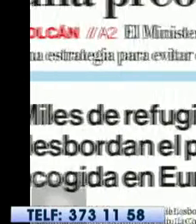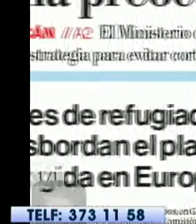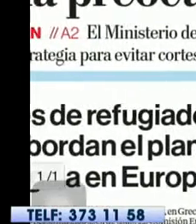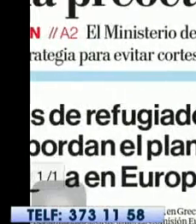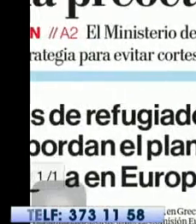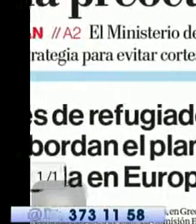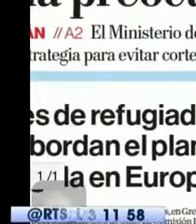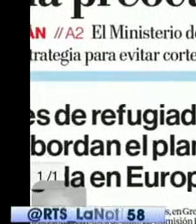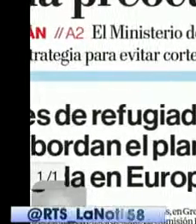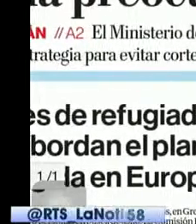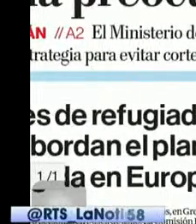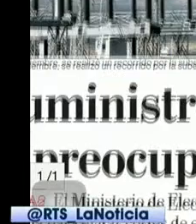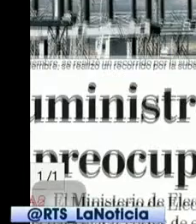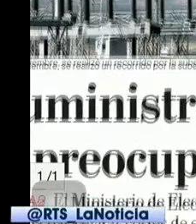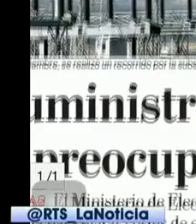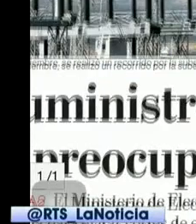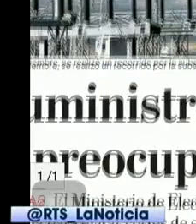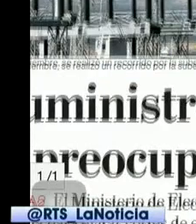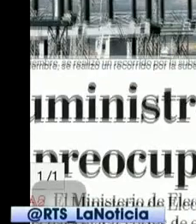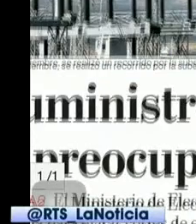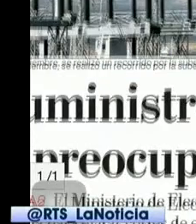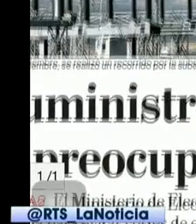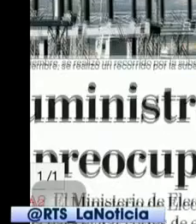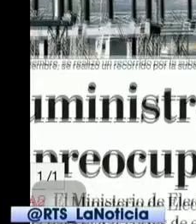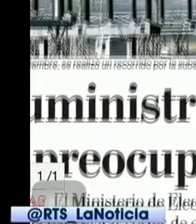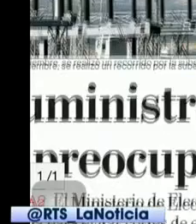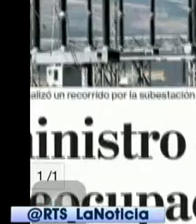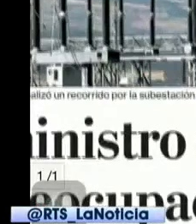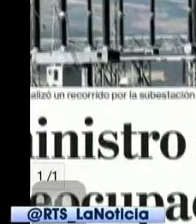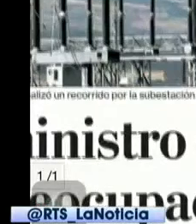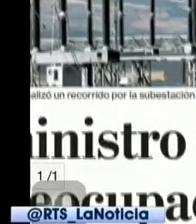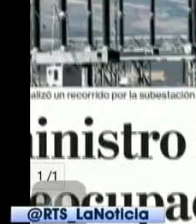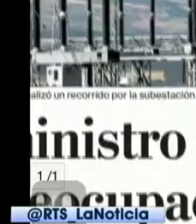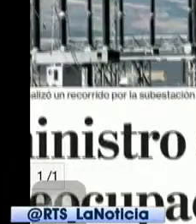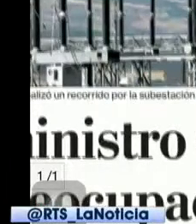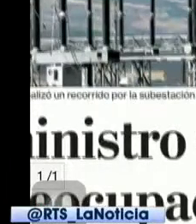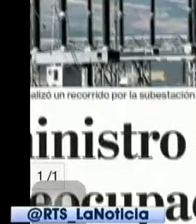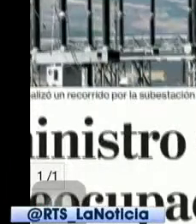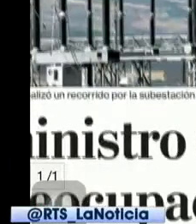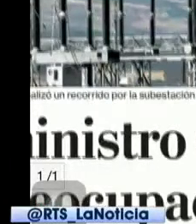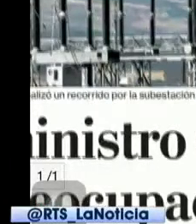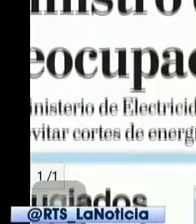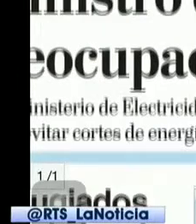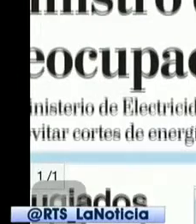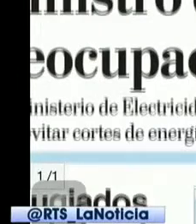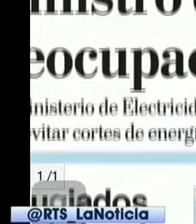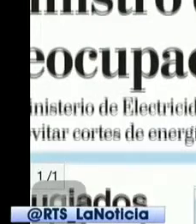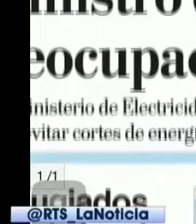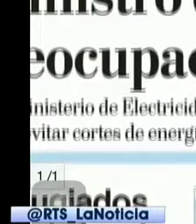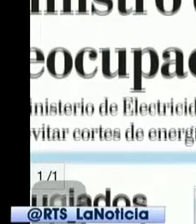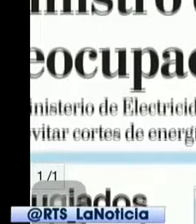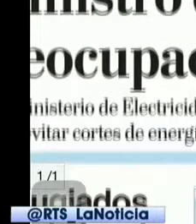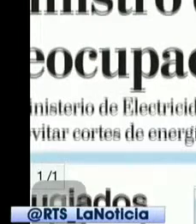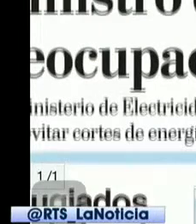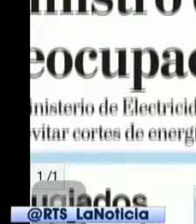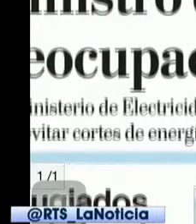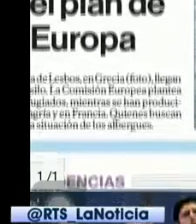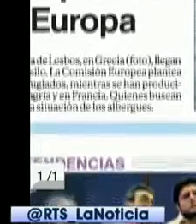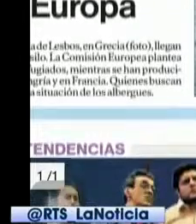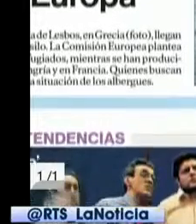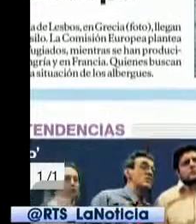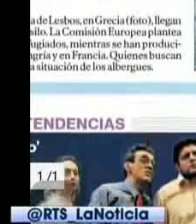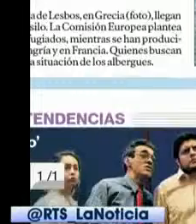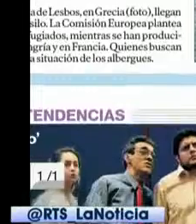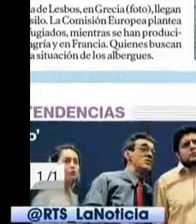energía en caso de una erupción del volcán Cotopaxi. El régimen define hoy medidas de apoyo para el Carchi debido